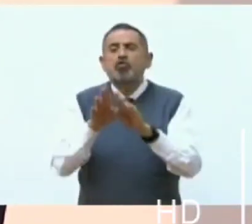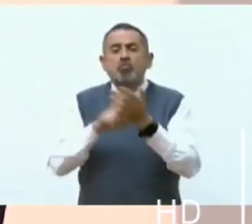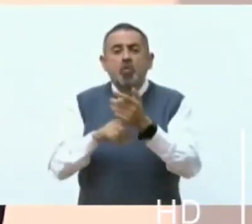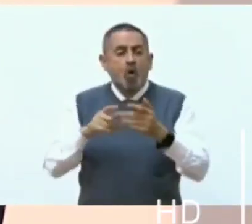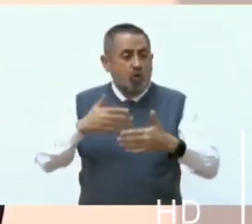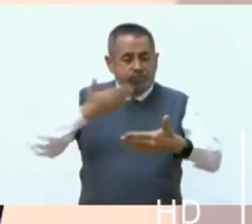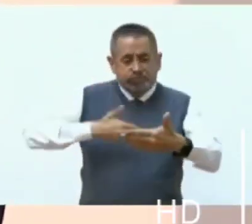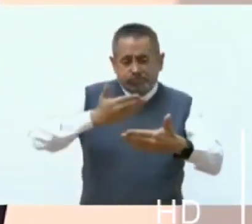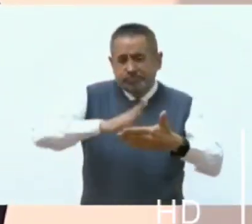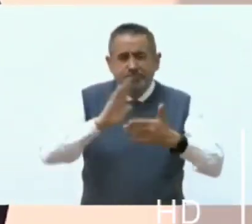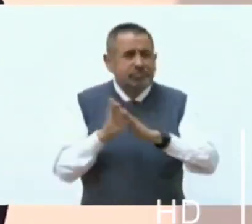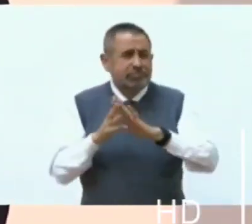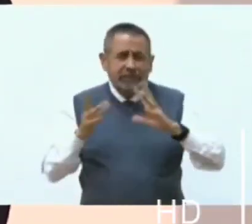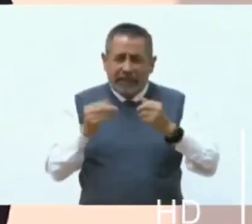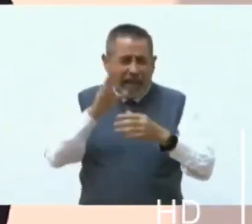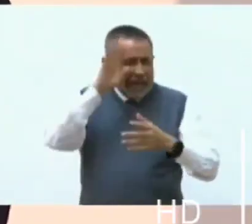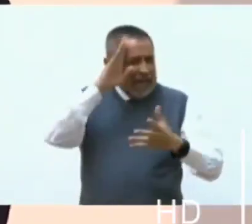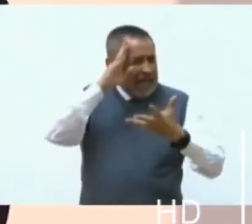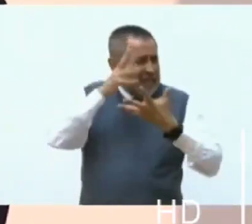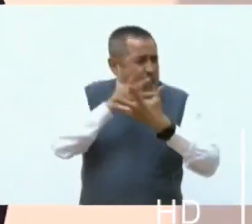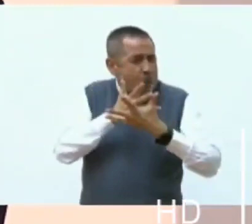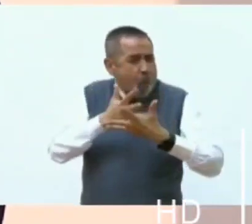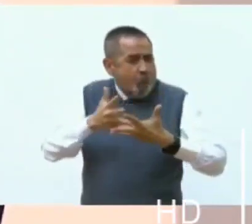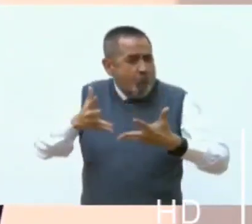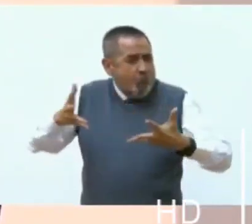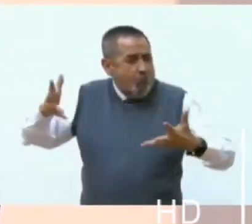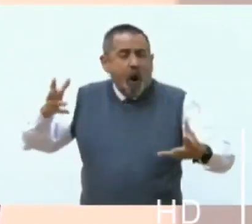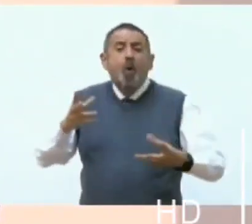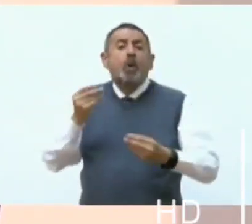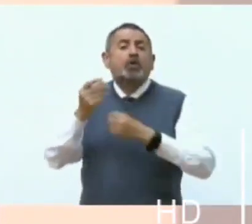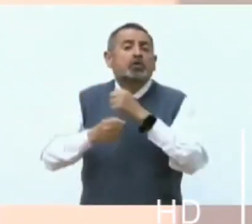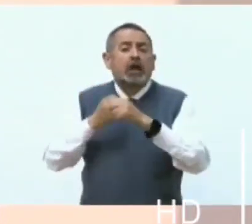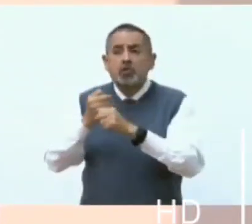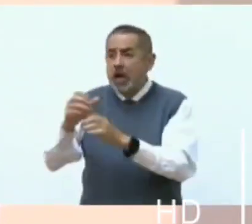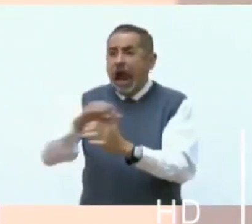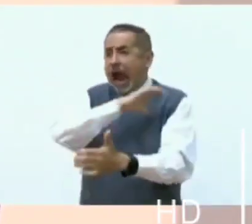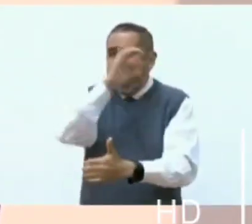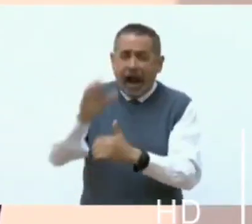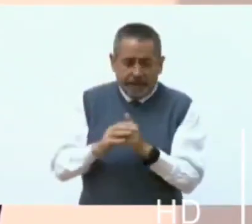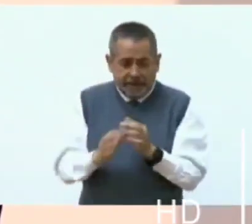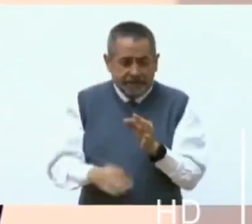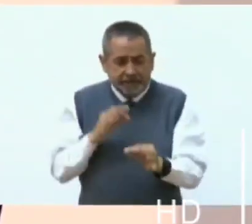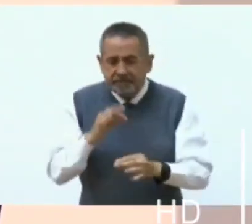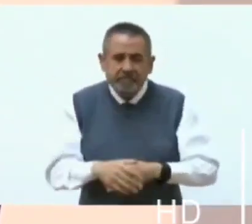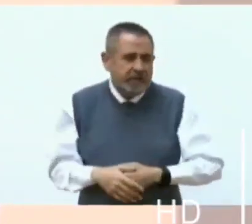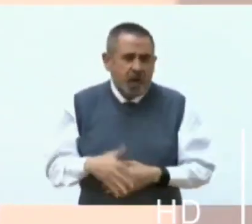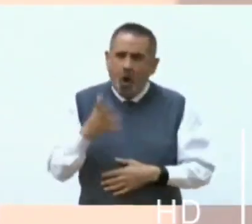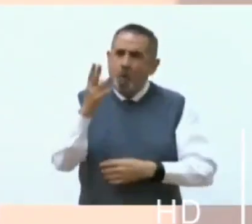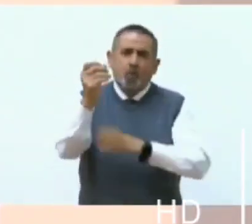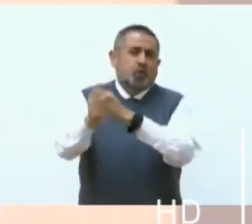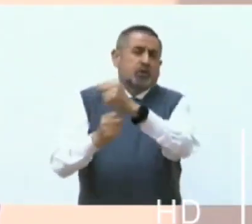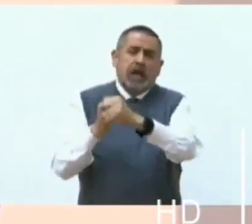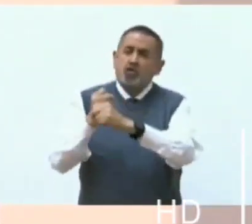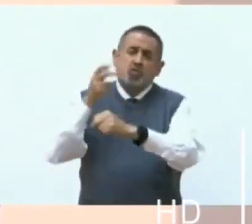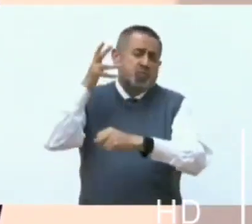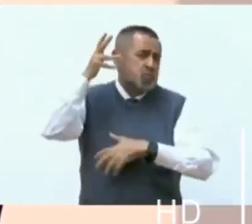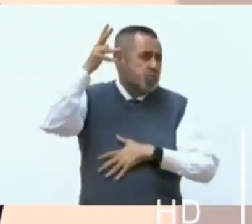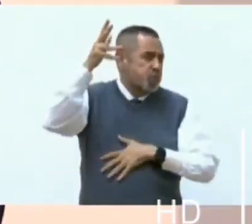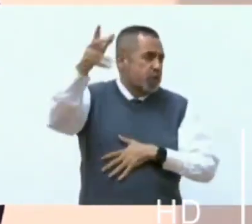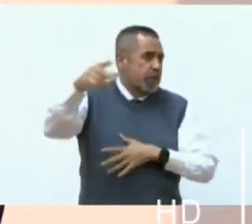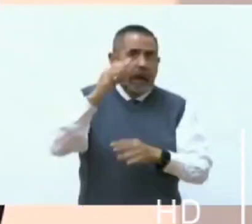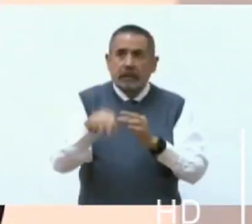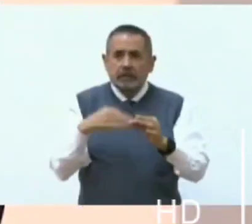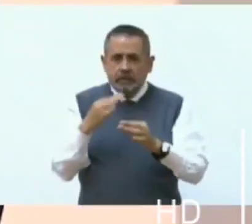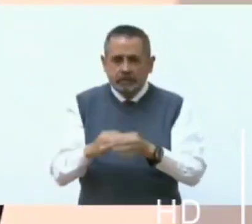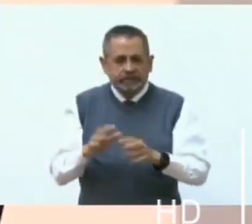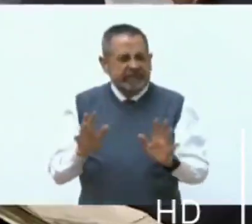documentales es de tal magnitud que nos va a llevar muchos años poder alcanzar el 100%. Para que